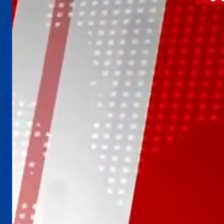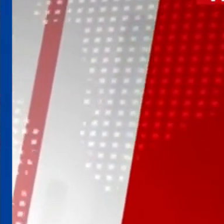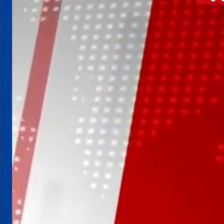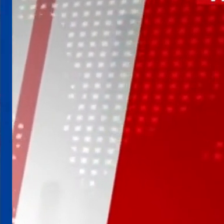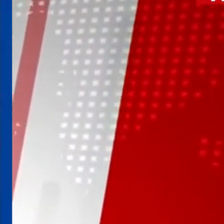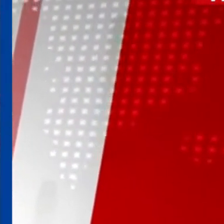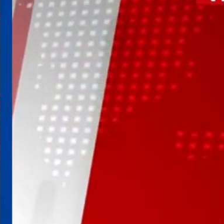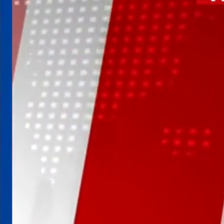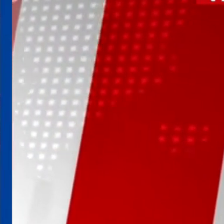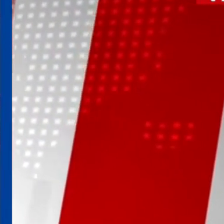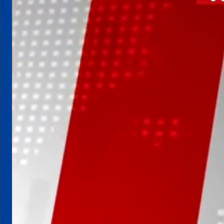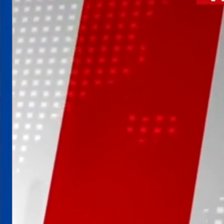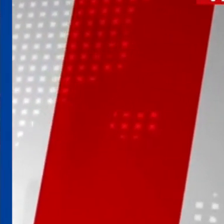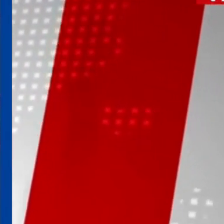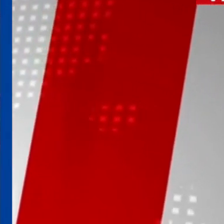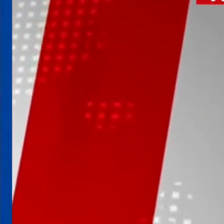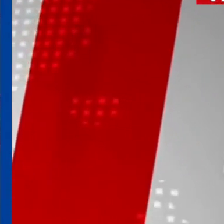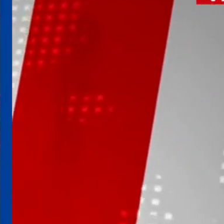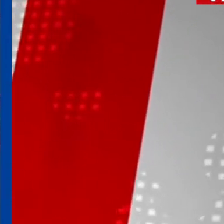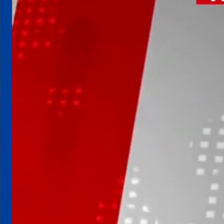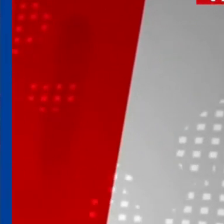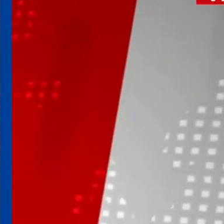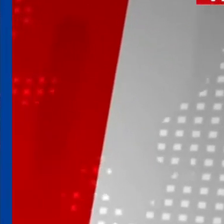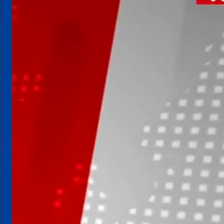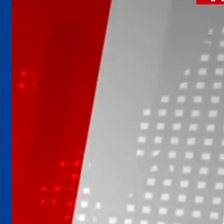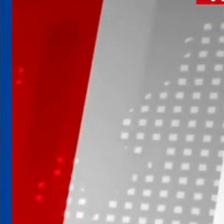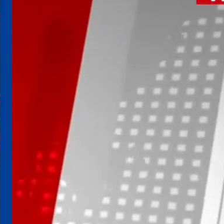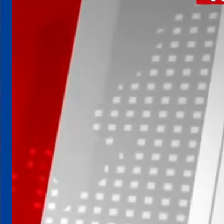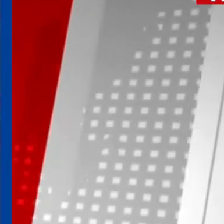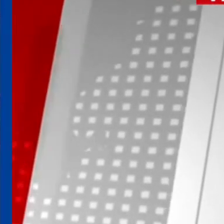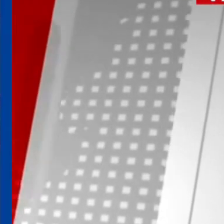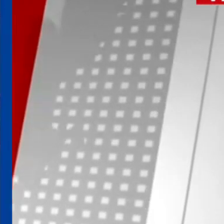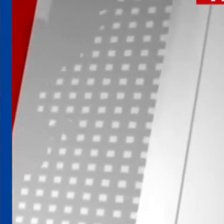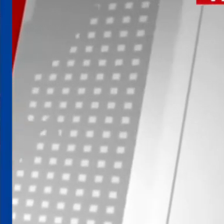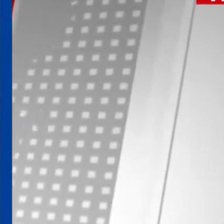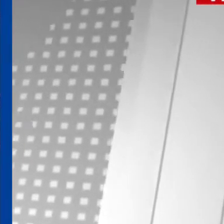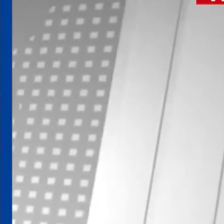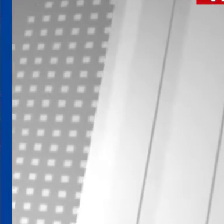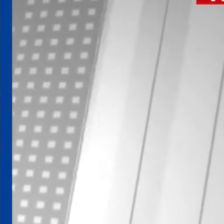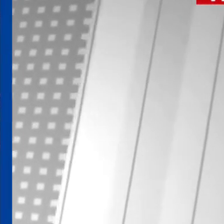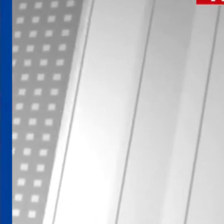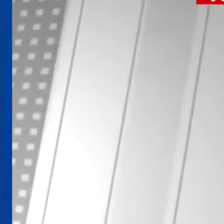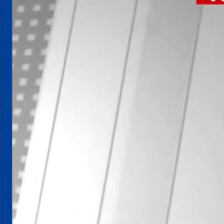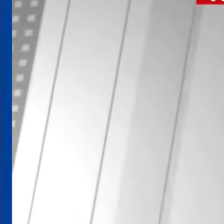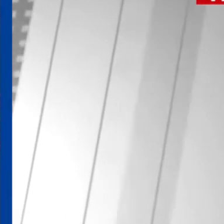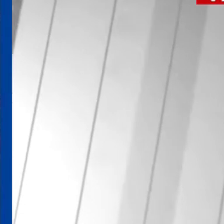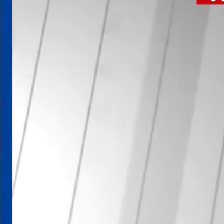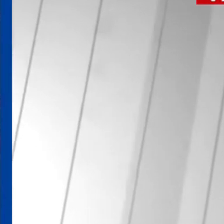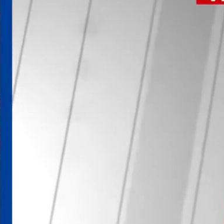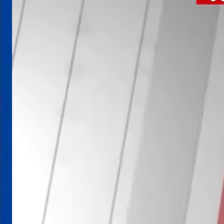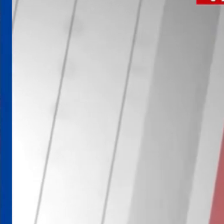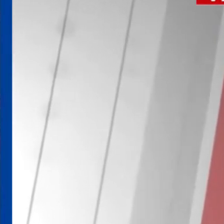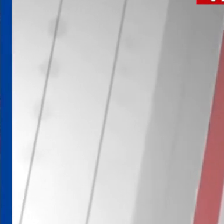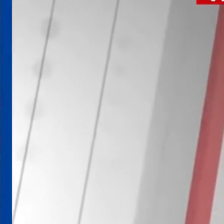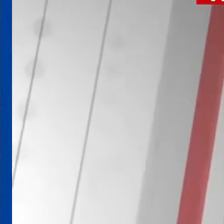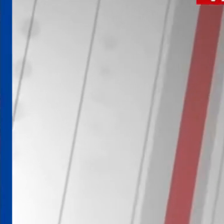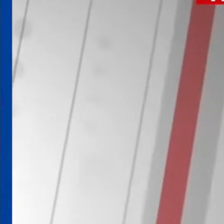Hugo, no, a nosotros, si hay una encuesta que nos favorece y otra nos